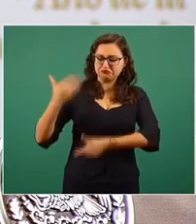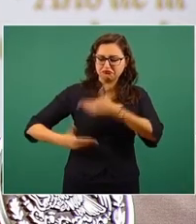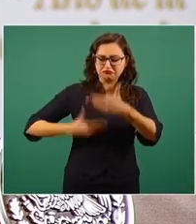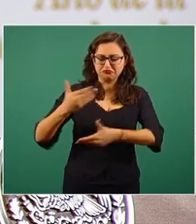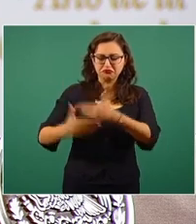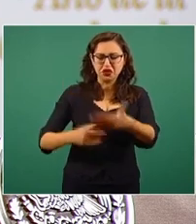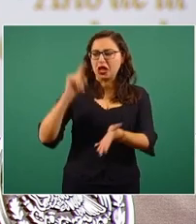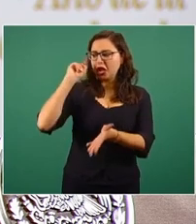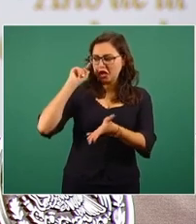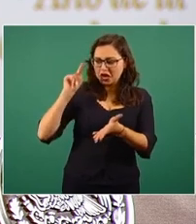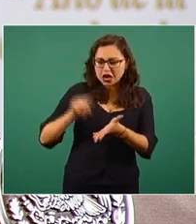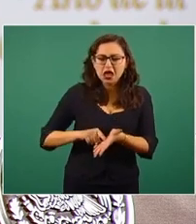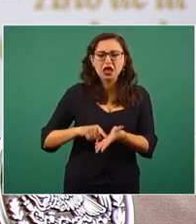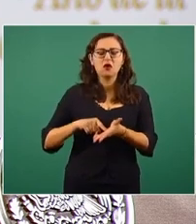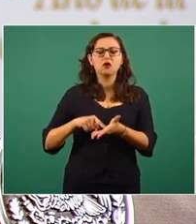creencias,